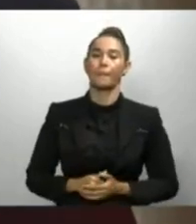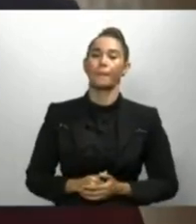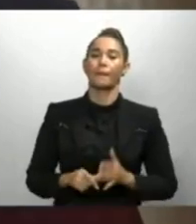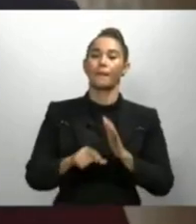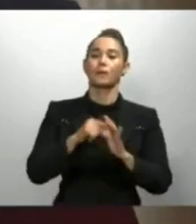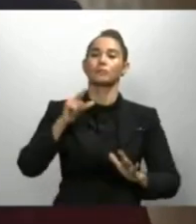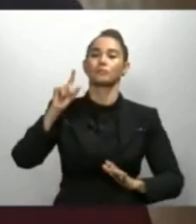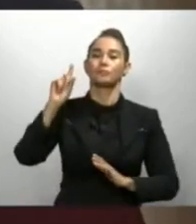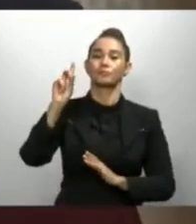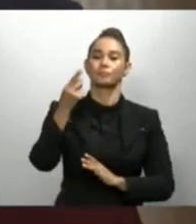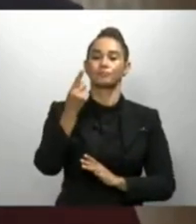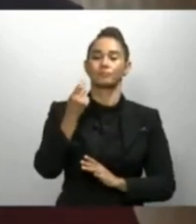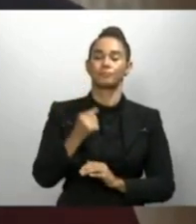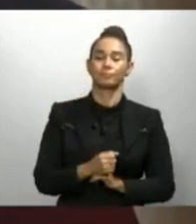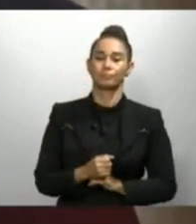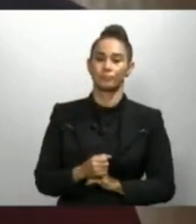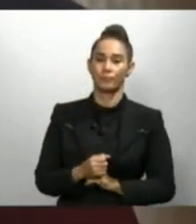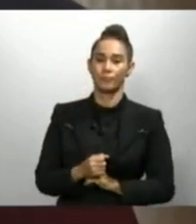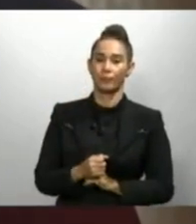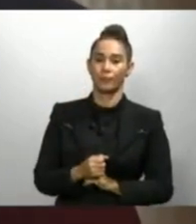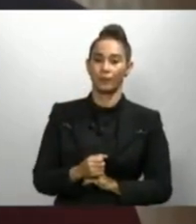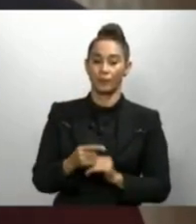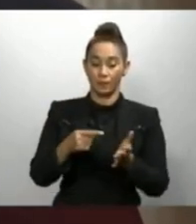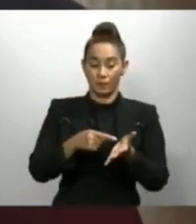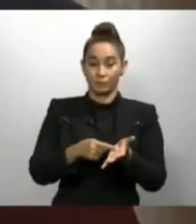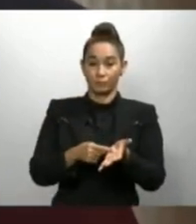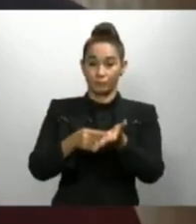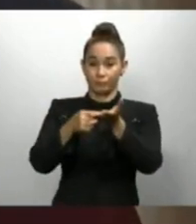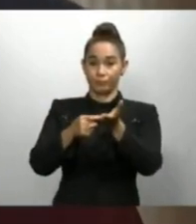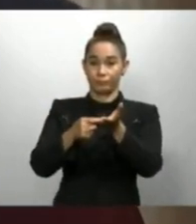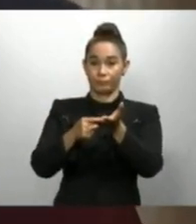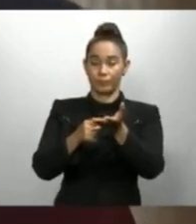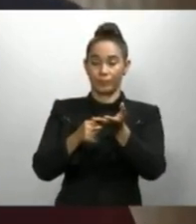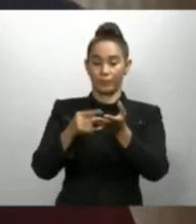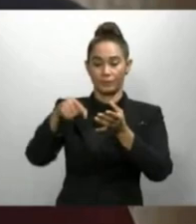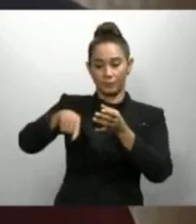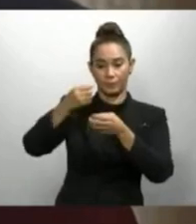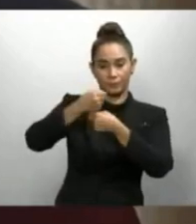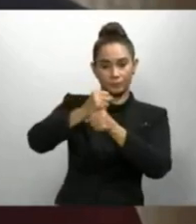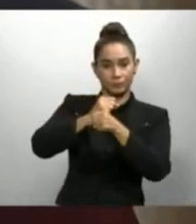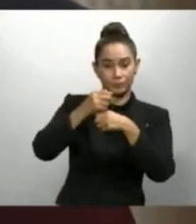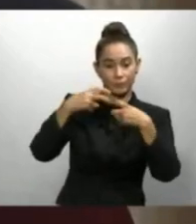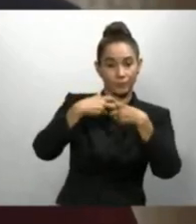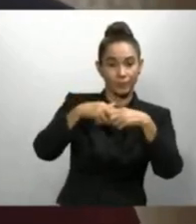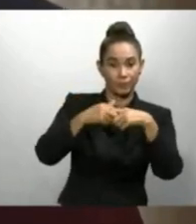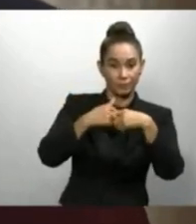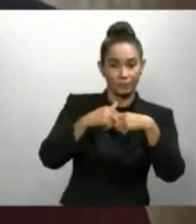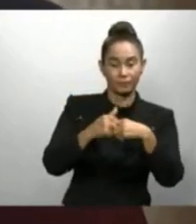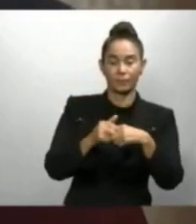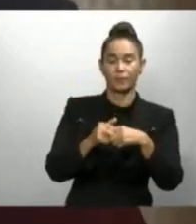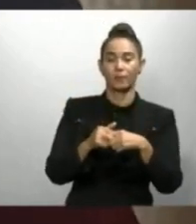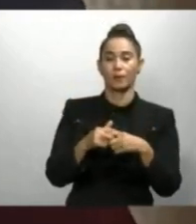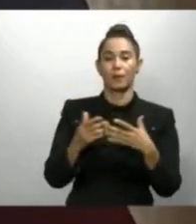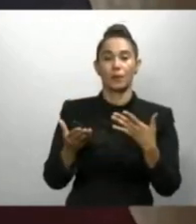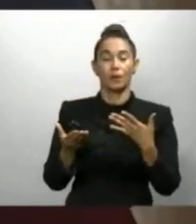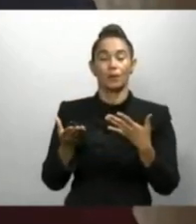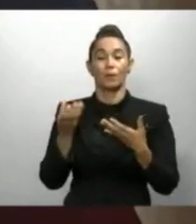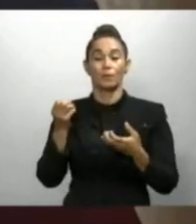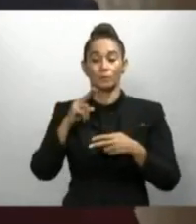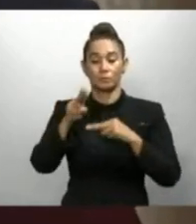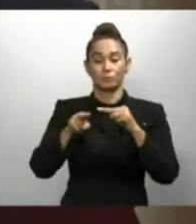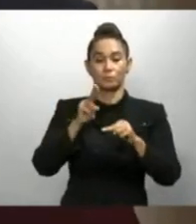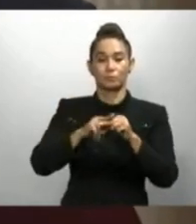Párrafo 1. La desnaturalización deberá hacerse en fábrica o, en el caso de productores nacionales,